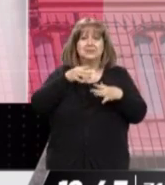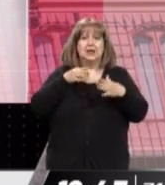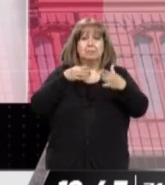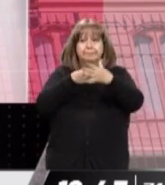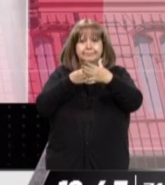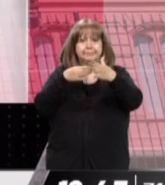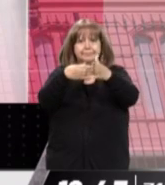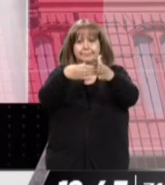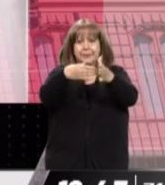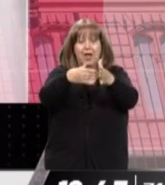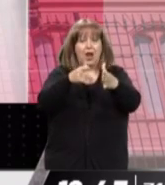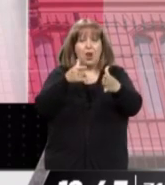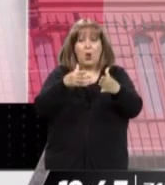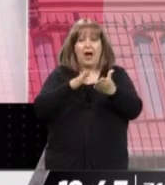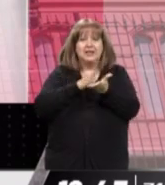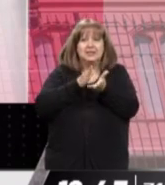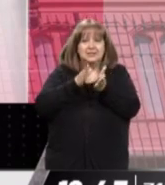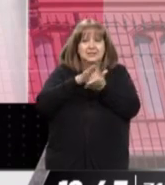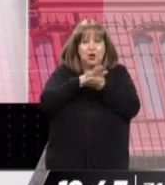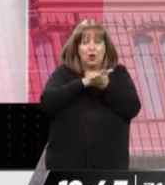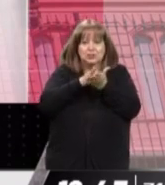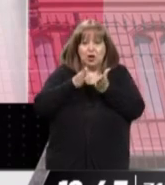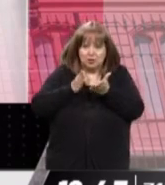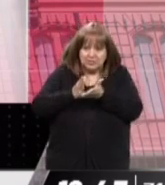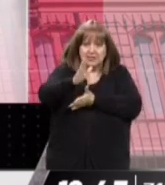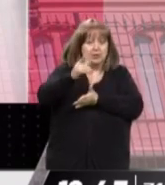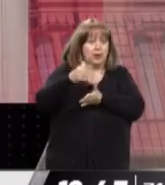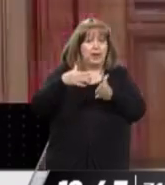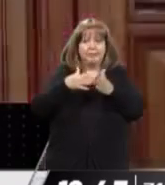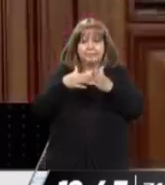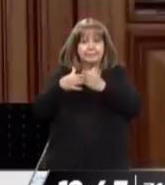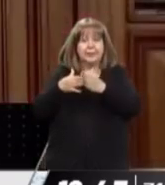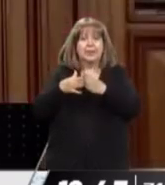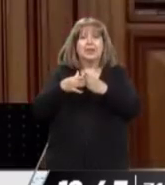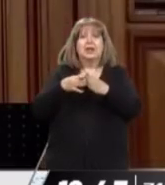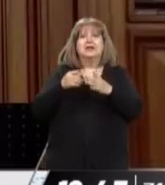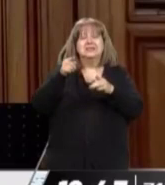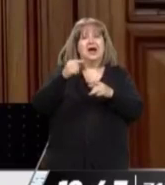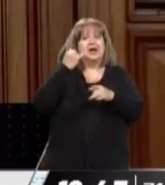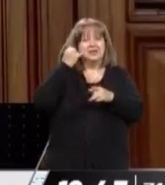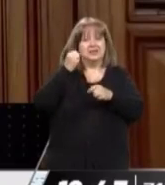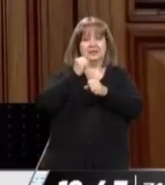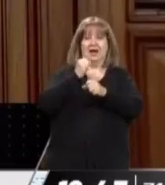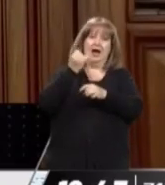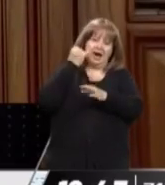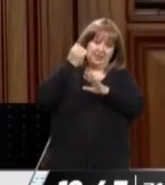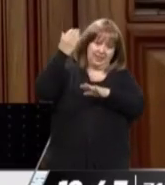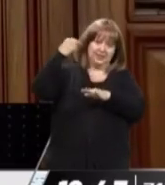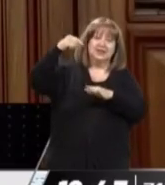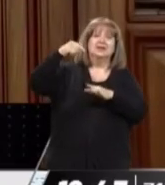año y volviendo a su trabajo institucional después de haber estado en el sur del país. Cristina Fernández